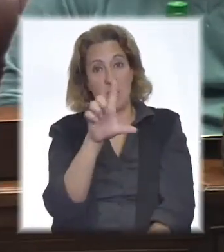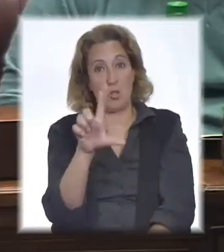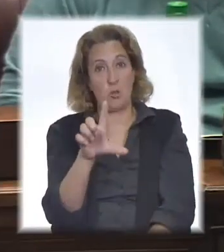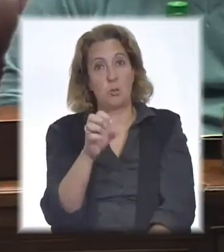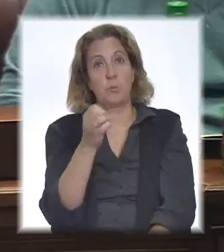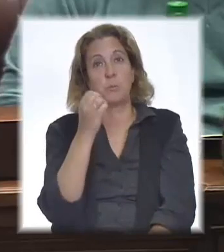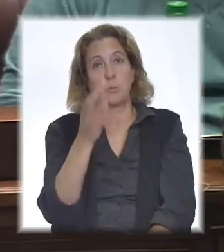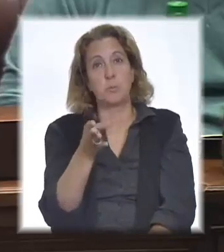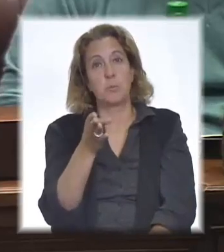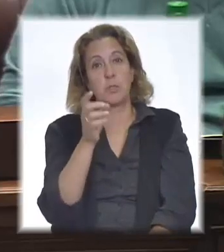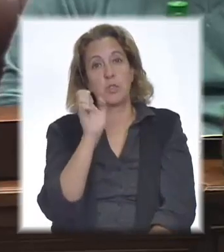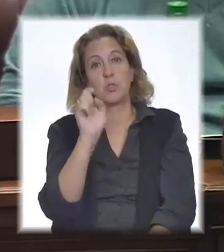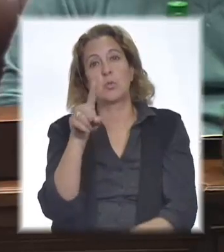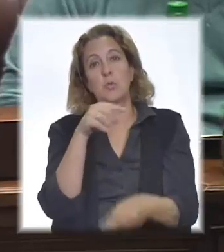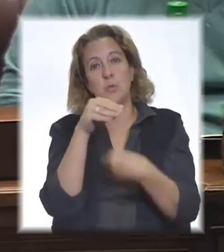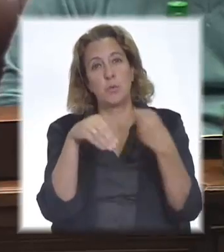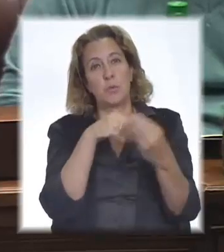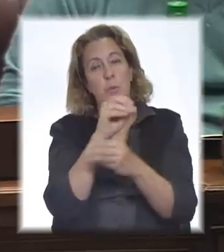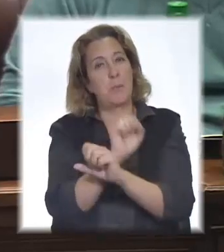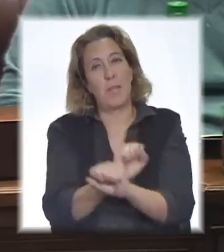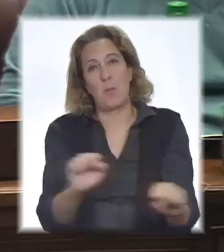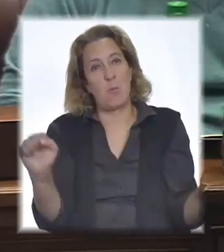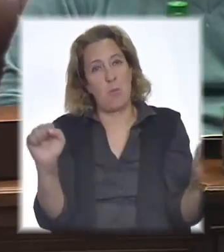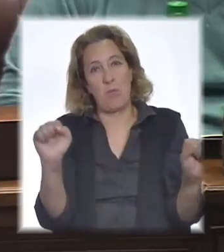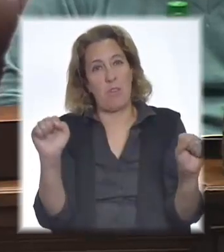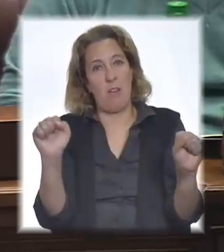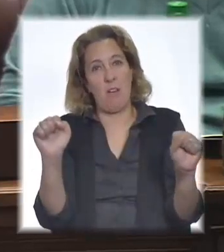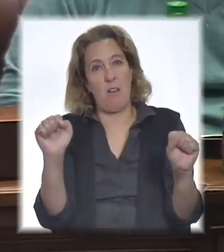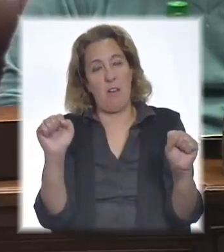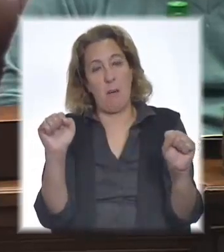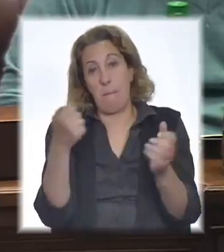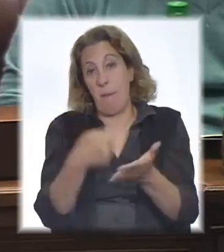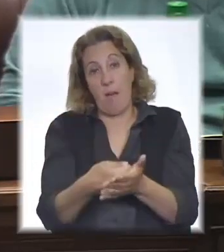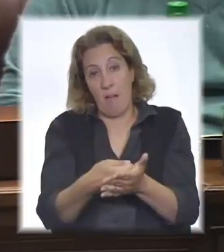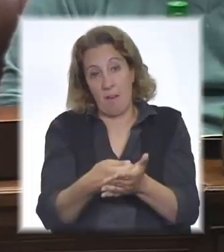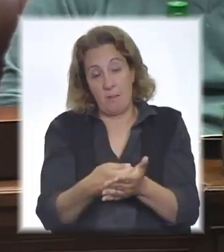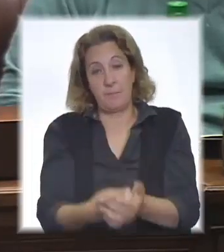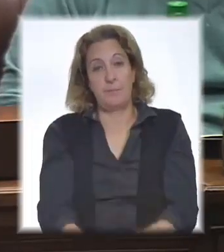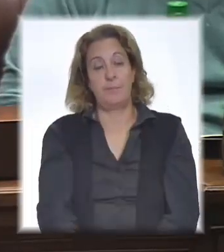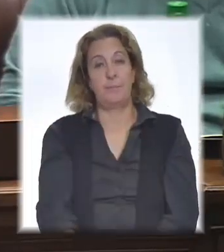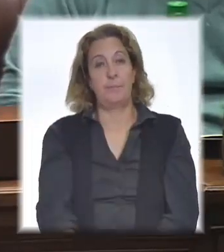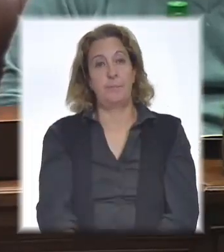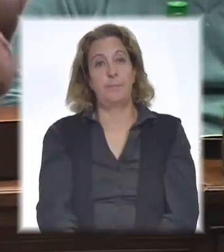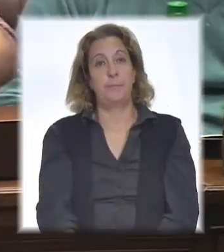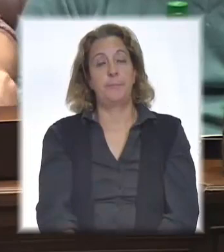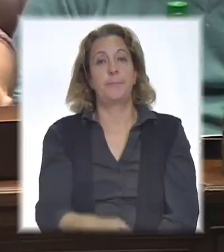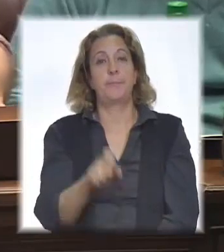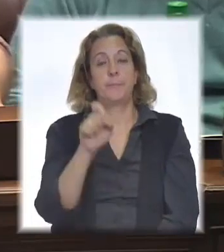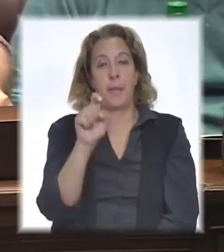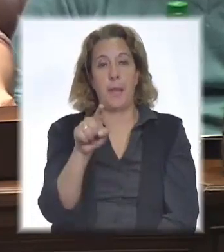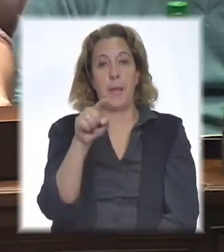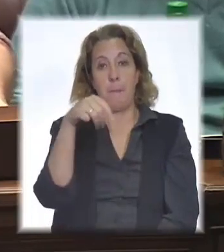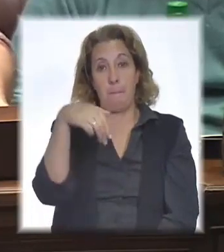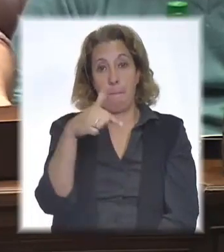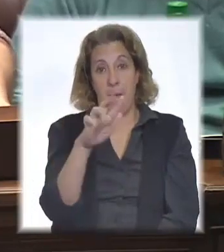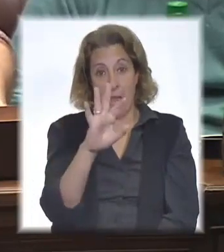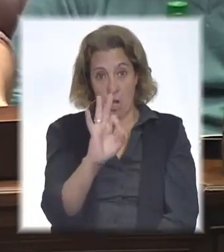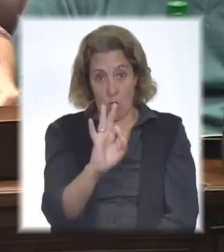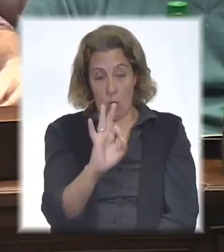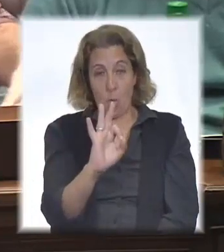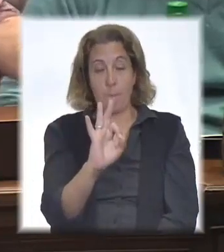porque su familia no podía sustentar lo ideas y mario